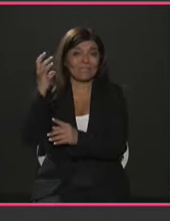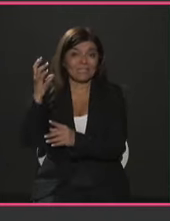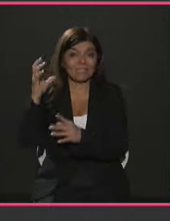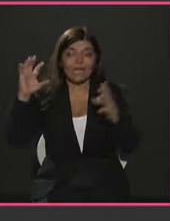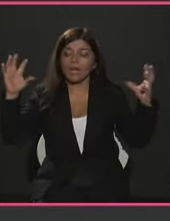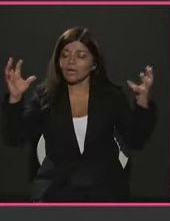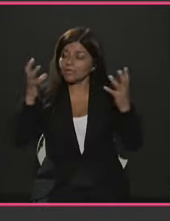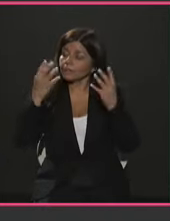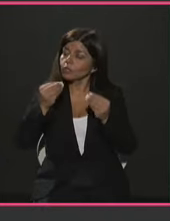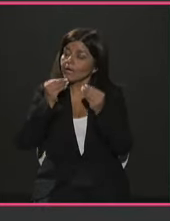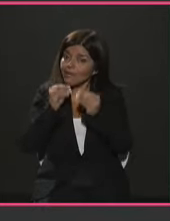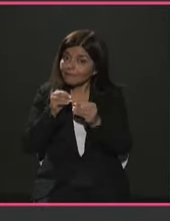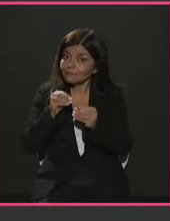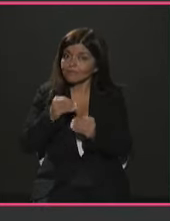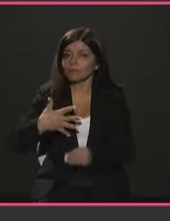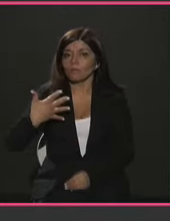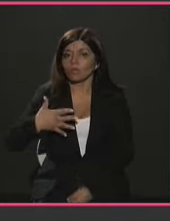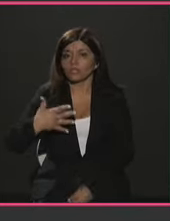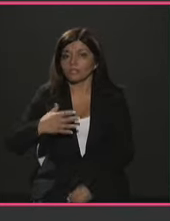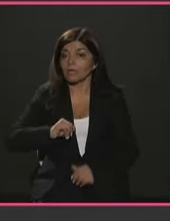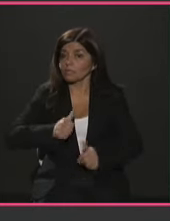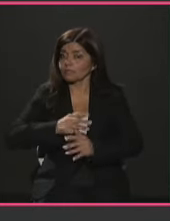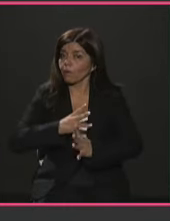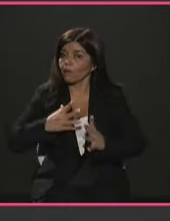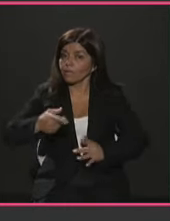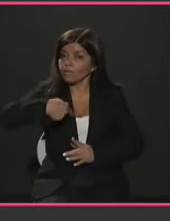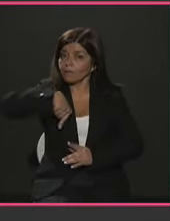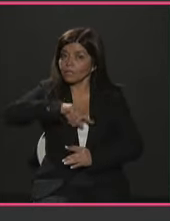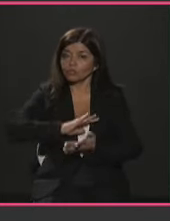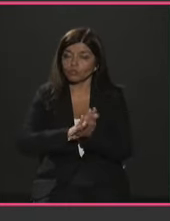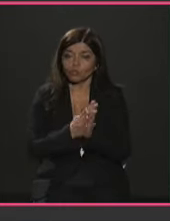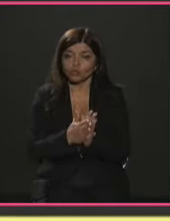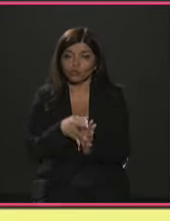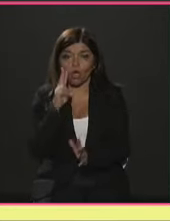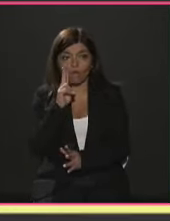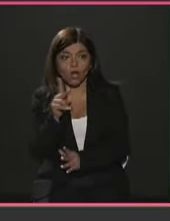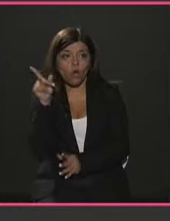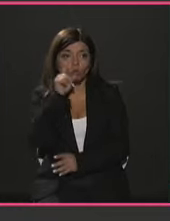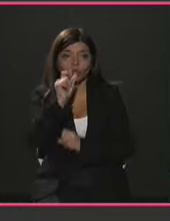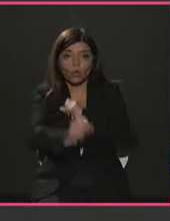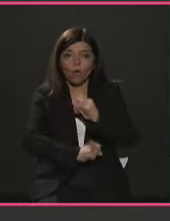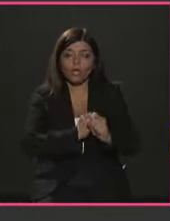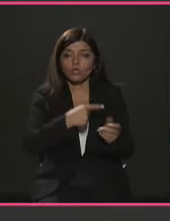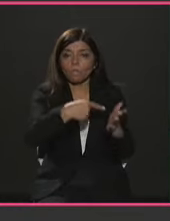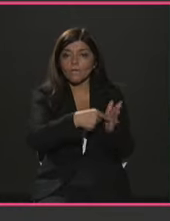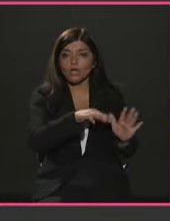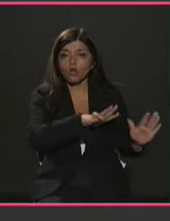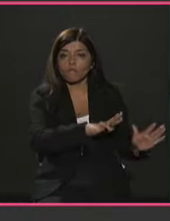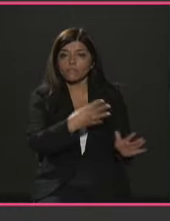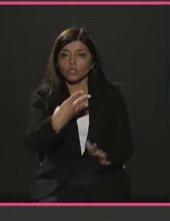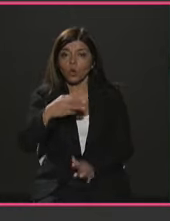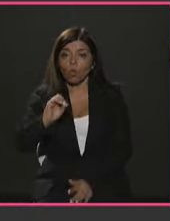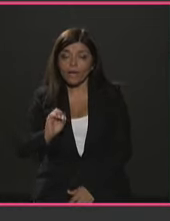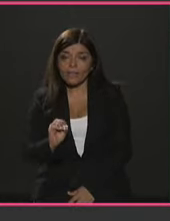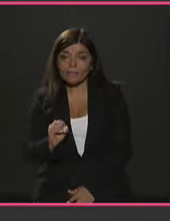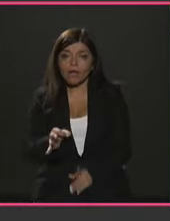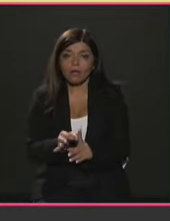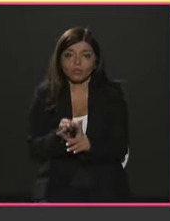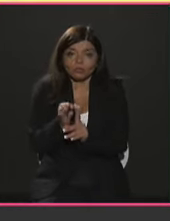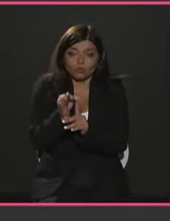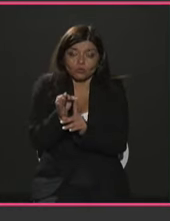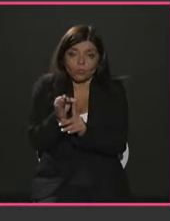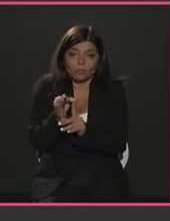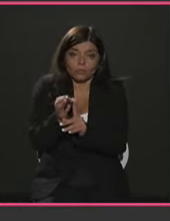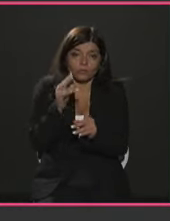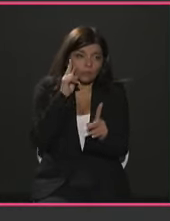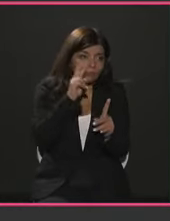más sustancial y que impone el desafío más grande para nosotros ustedes pueden ver ahí los últimos años desde 1940 la temperatura de cada uno de los